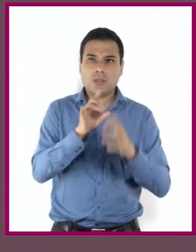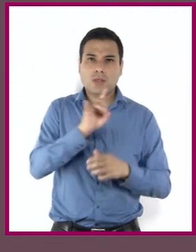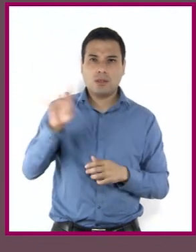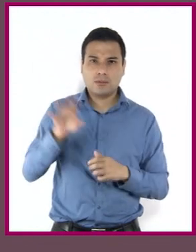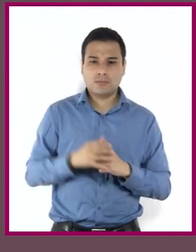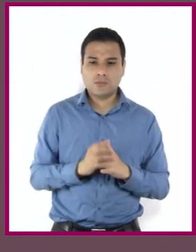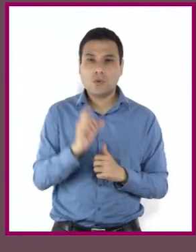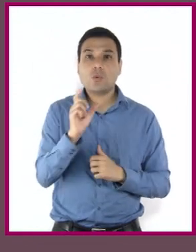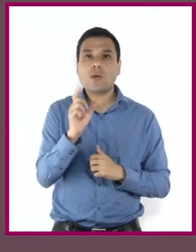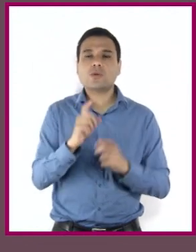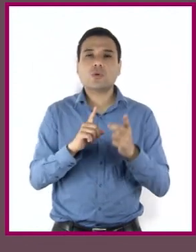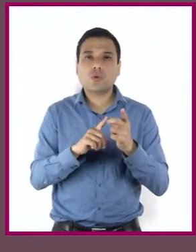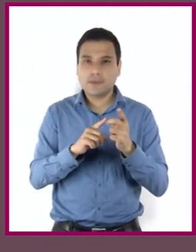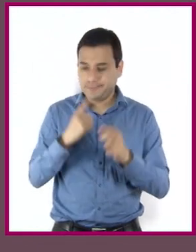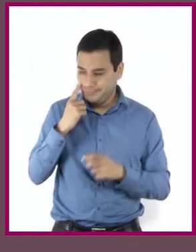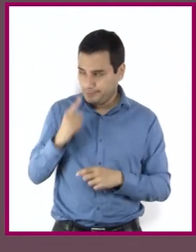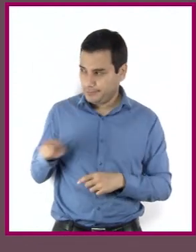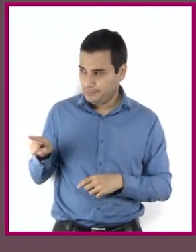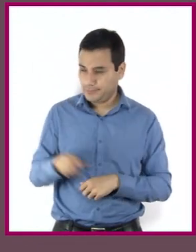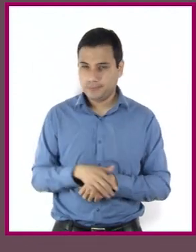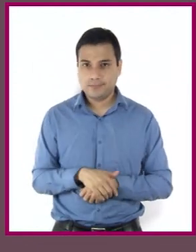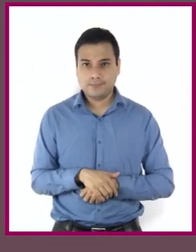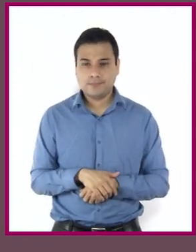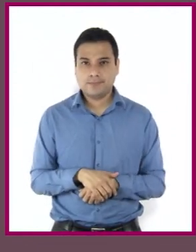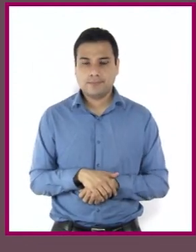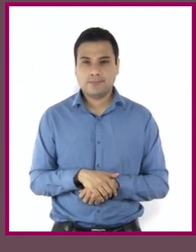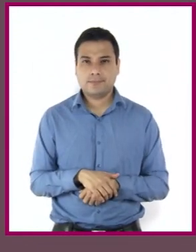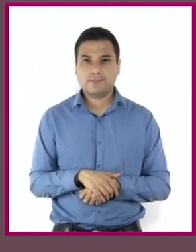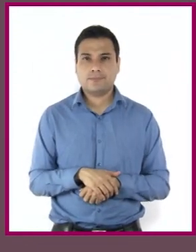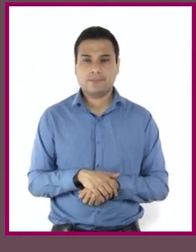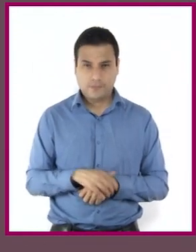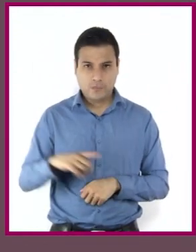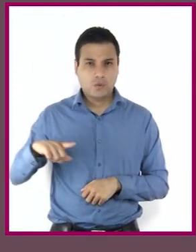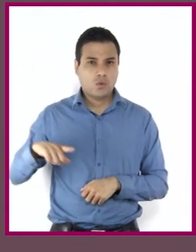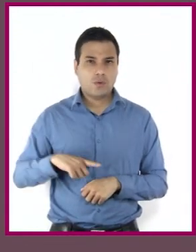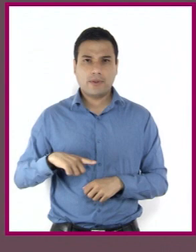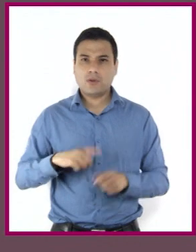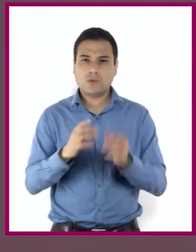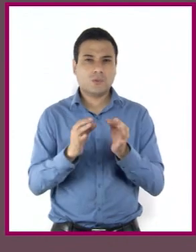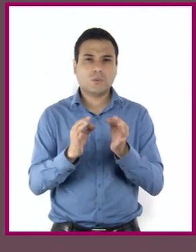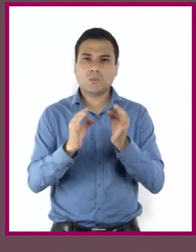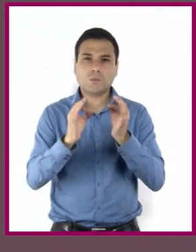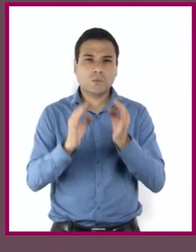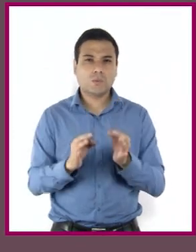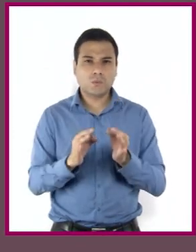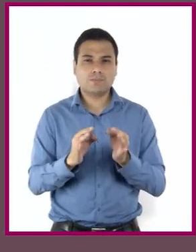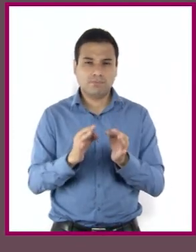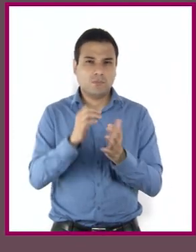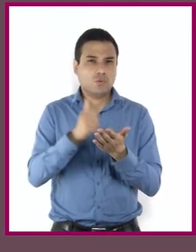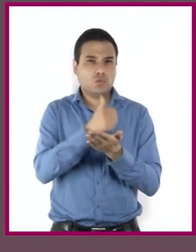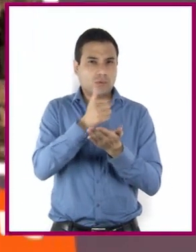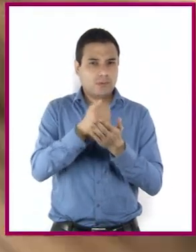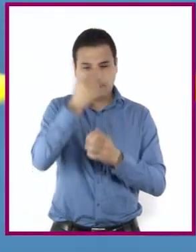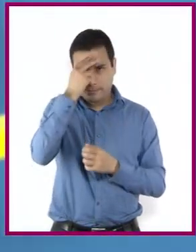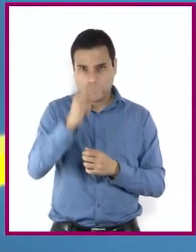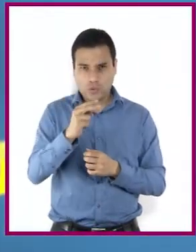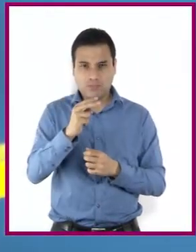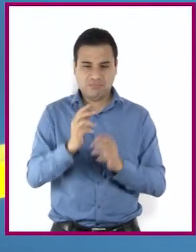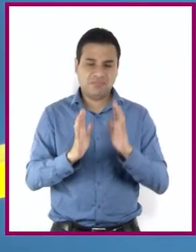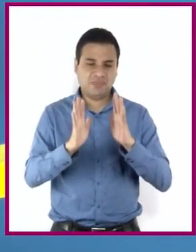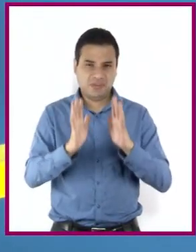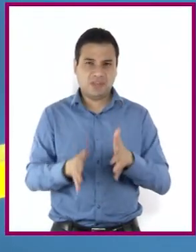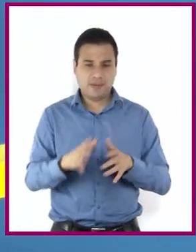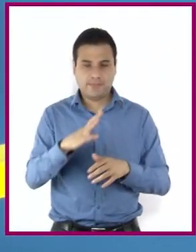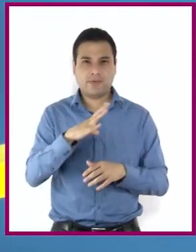22 de diciembre de 1860, logrando que el gobierno legítimo regresara a su sede en la Ciudad de México.